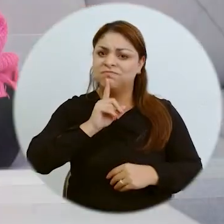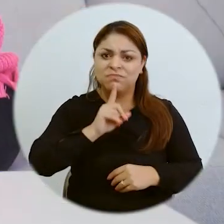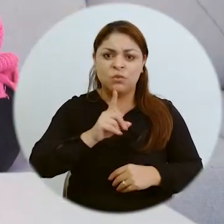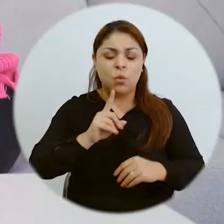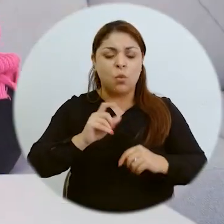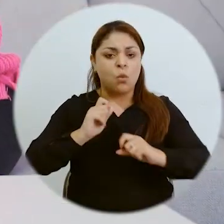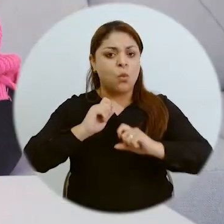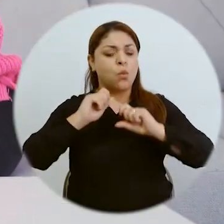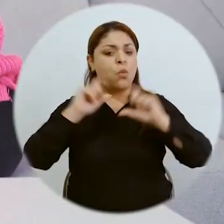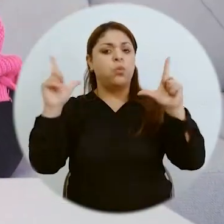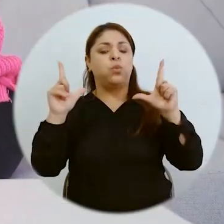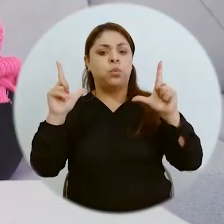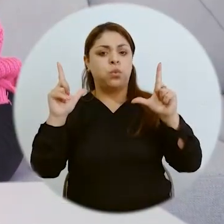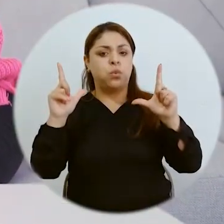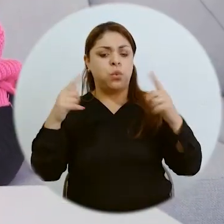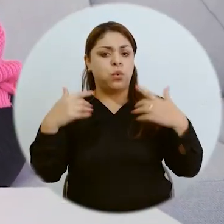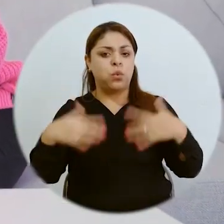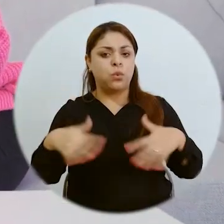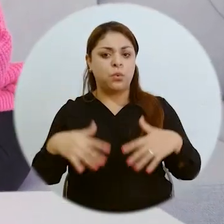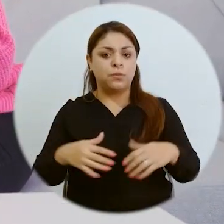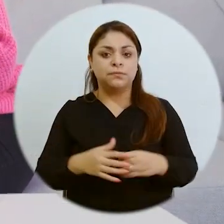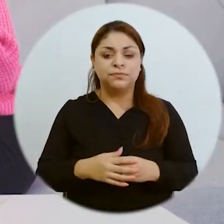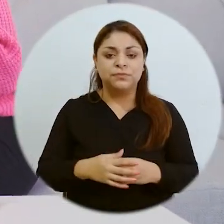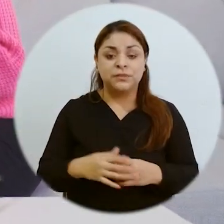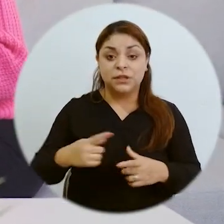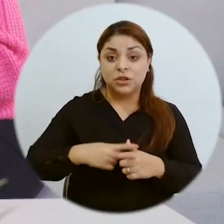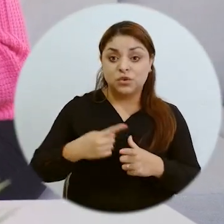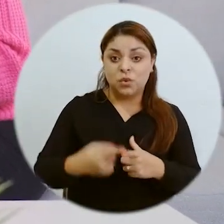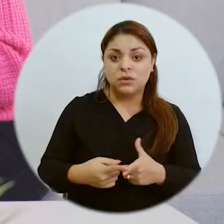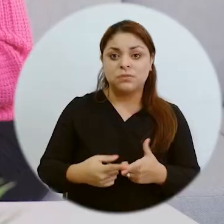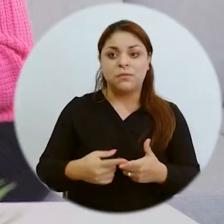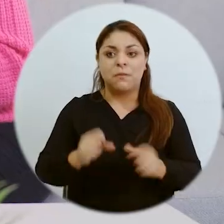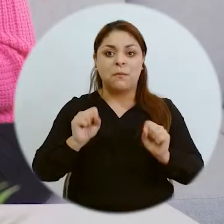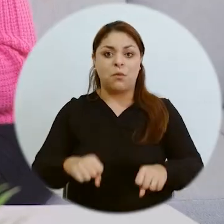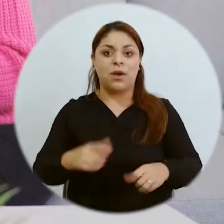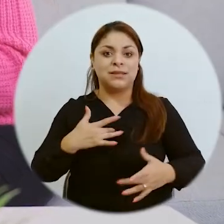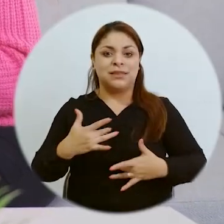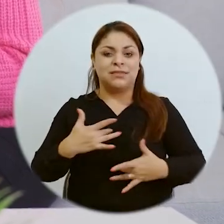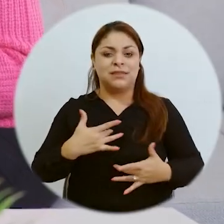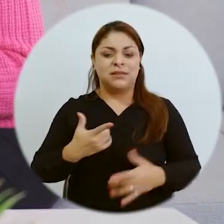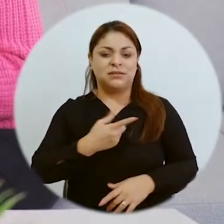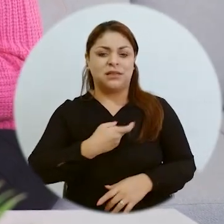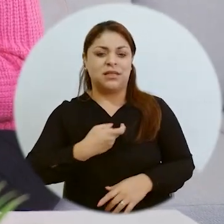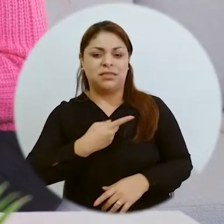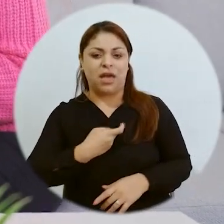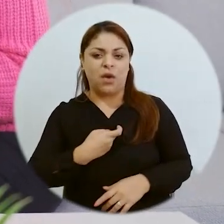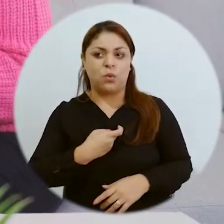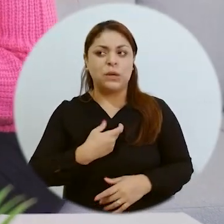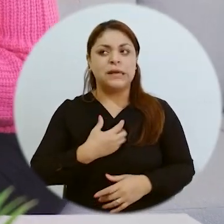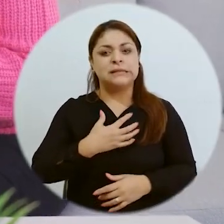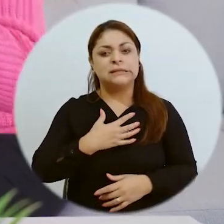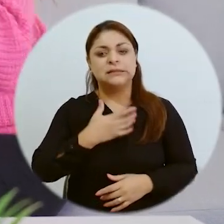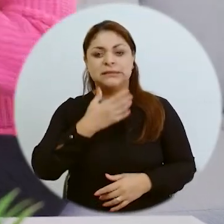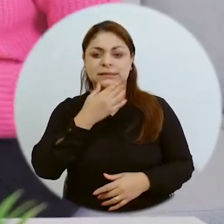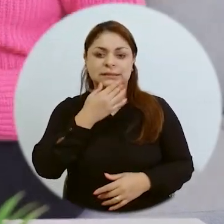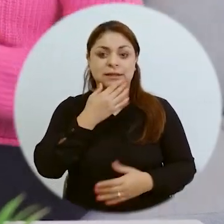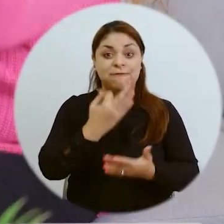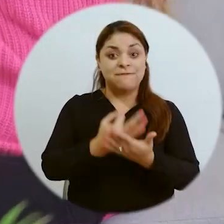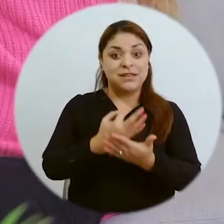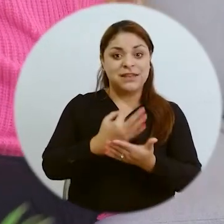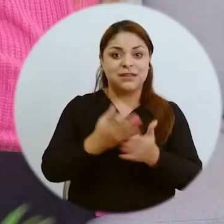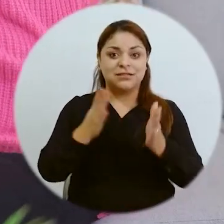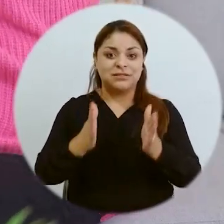donde hay unos números realmente alarmantes, de manera que entonces uno podría sentirse tentado,